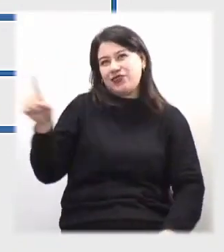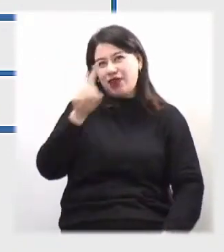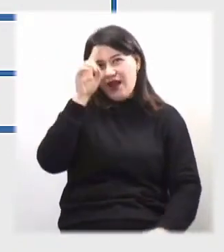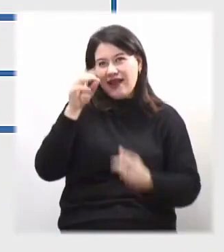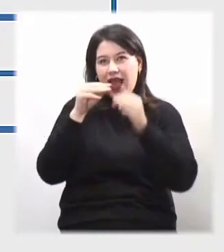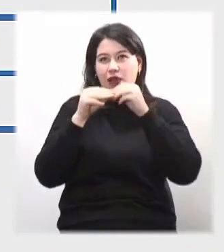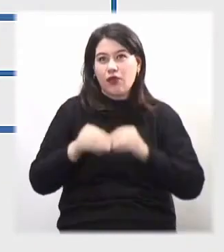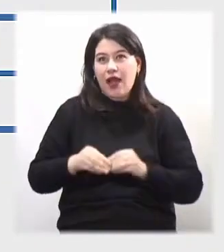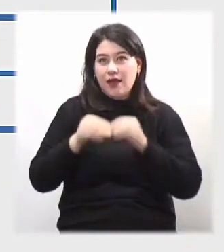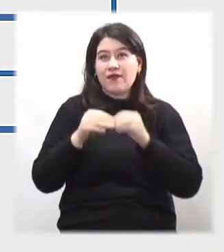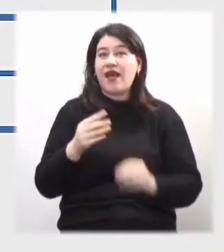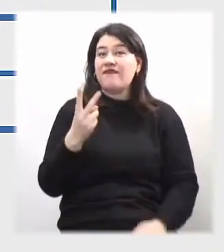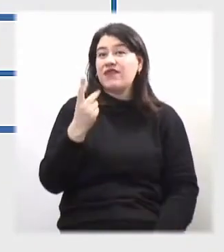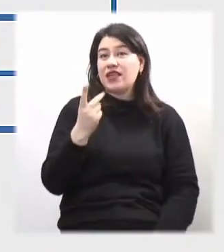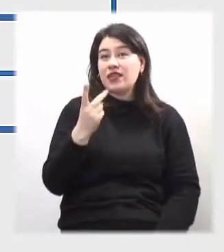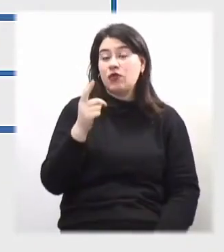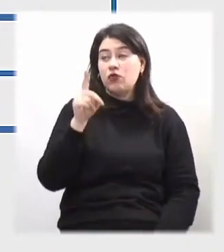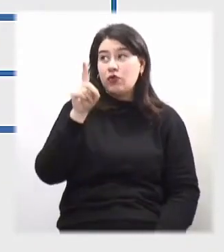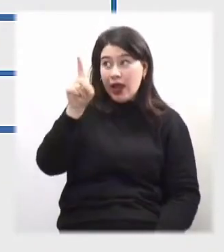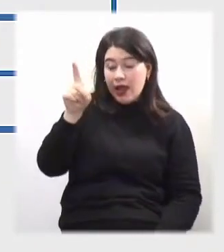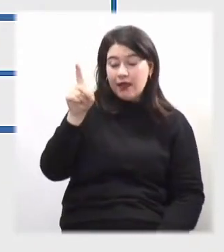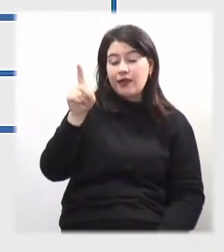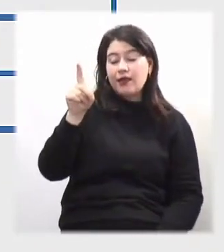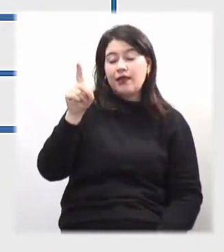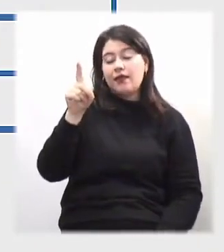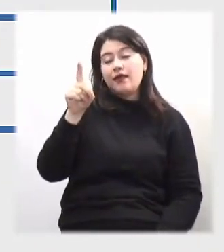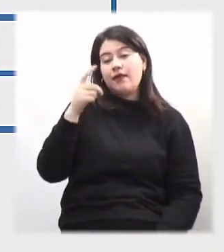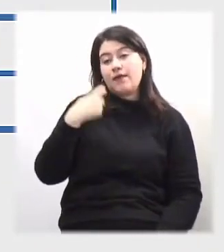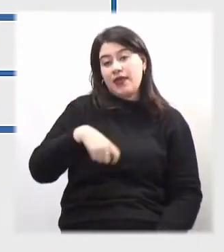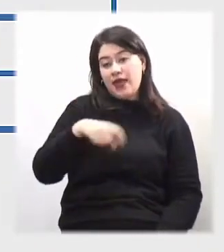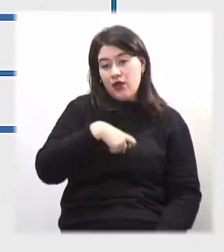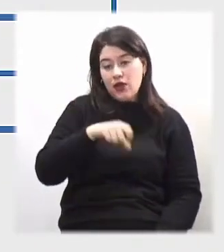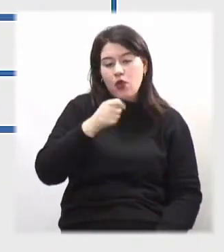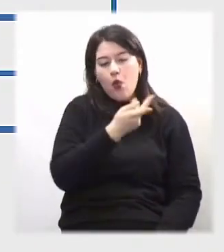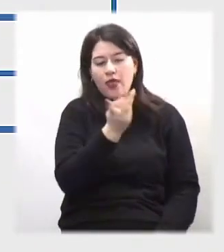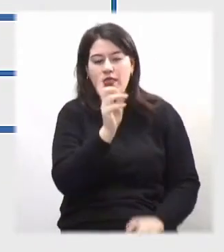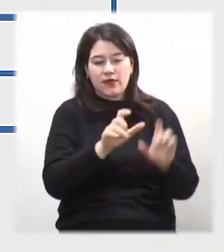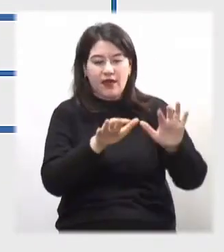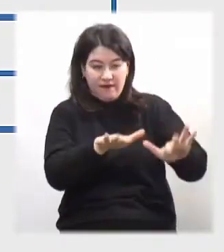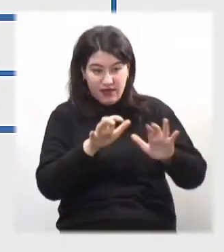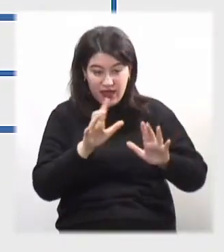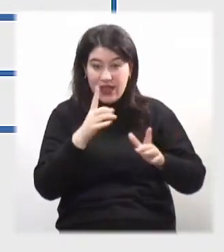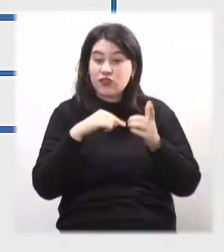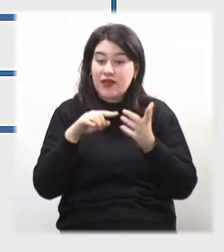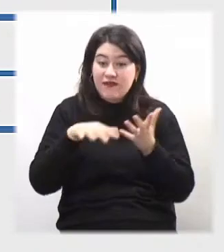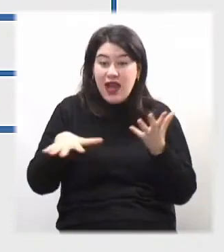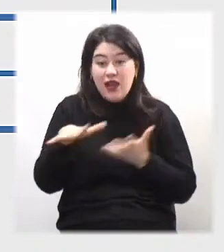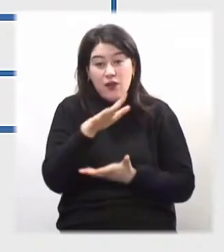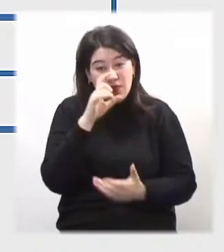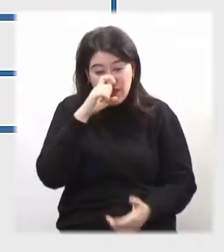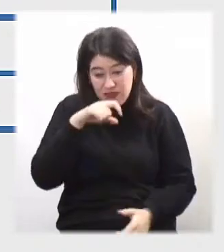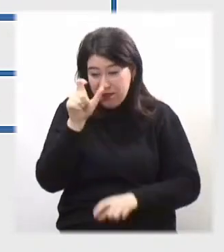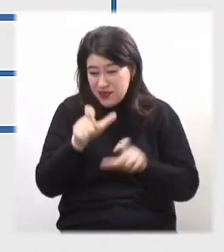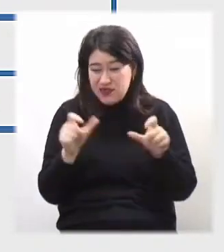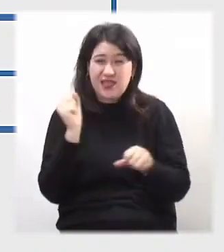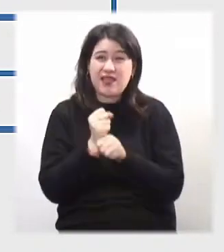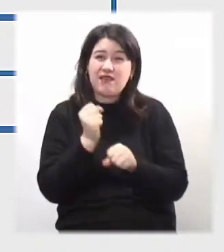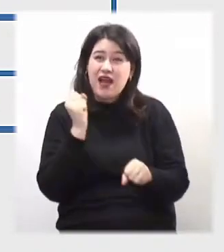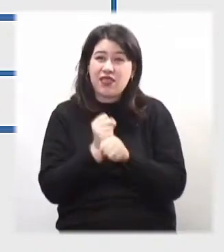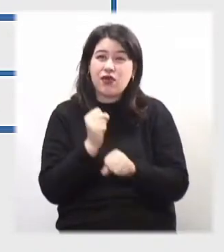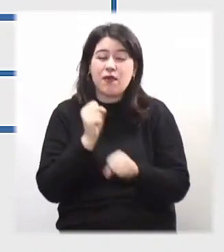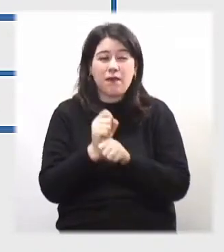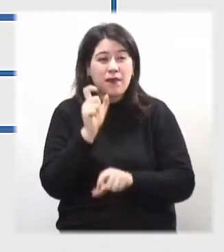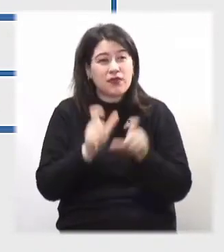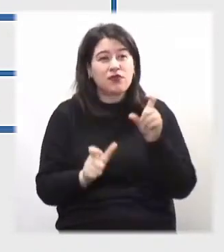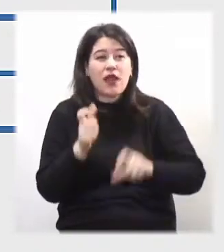21 homicidios en peñarol y los datos poblacionales de esa zona el barrio este barrio de Montevideo un barrio de clase trabajadora de